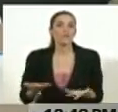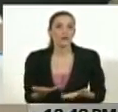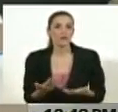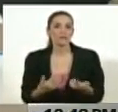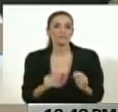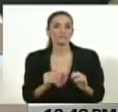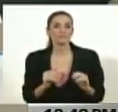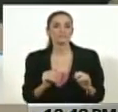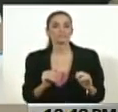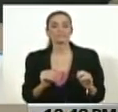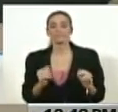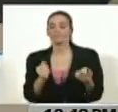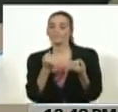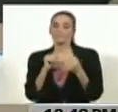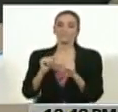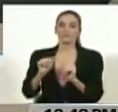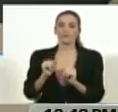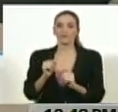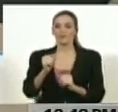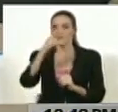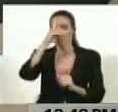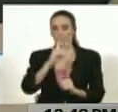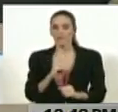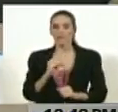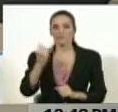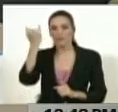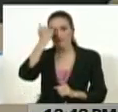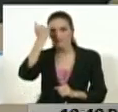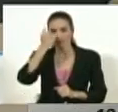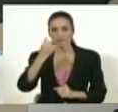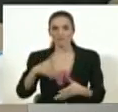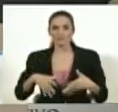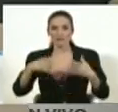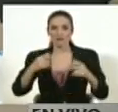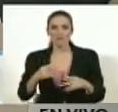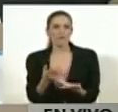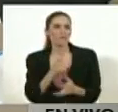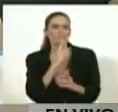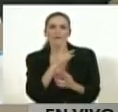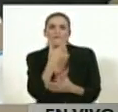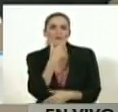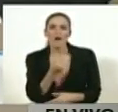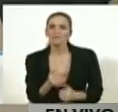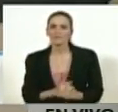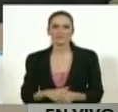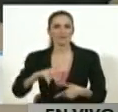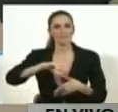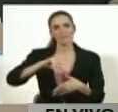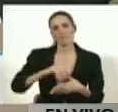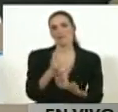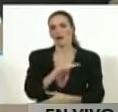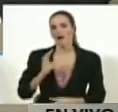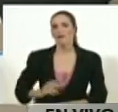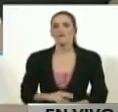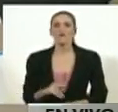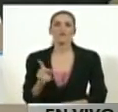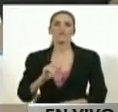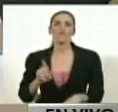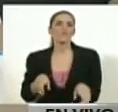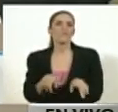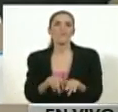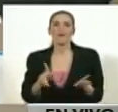rechazado El Salvador Haití República Dominicana y yo te digo que la respuesta es muy sencilla nuestra América Latina y el Caribe No es la